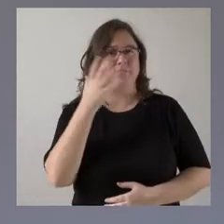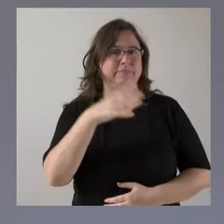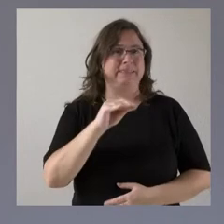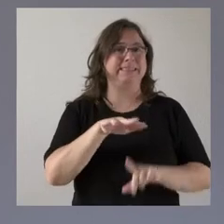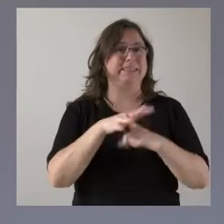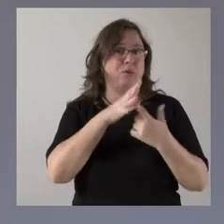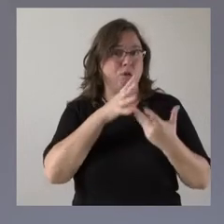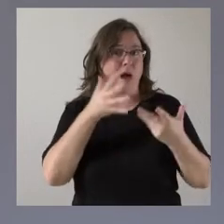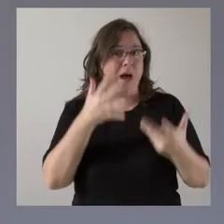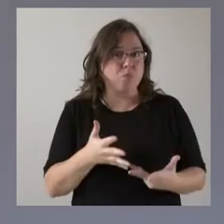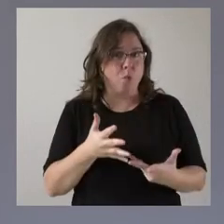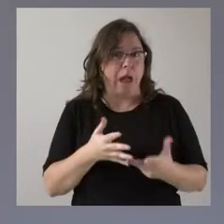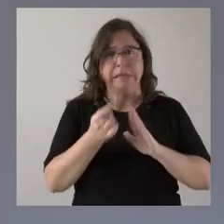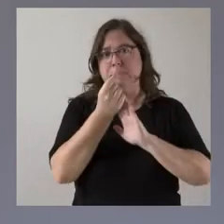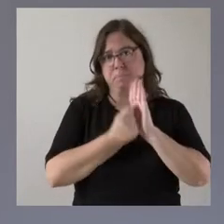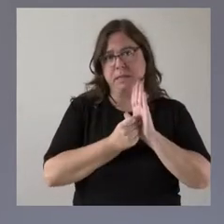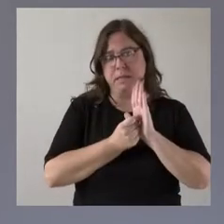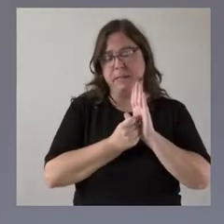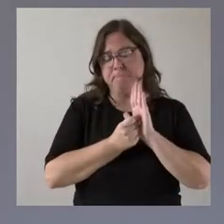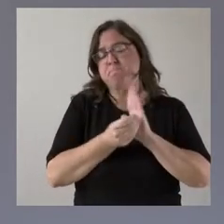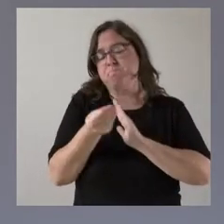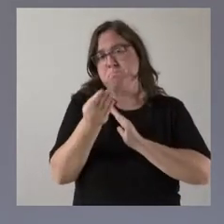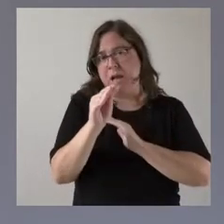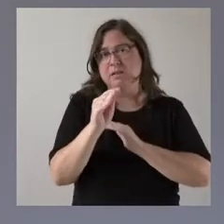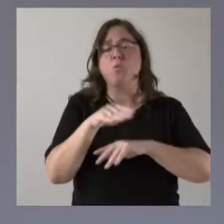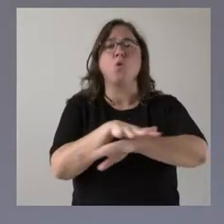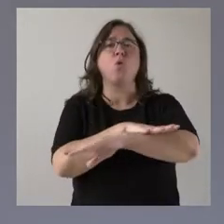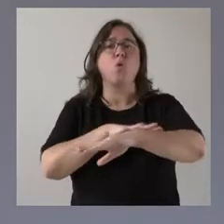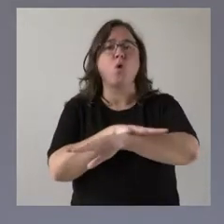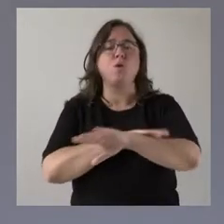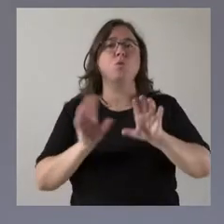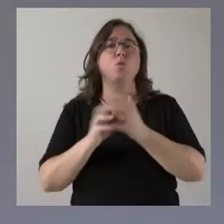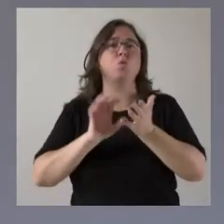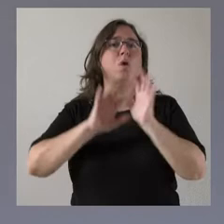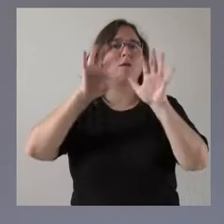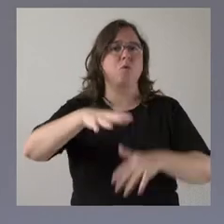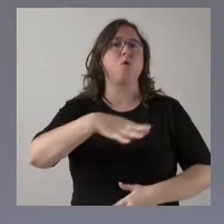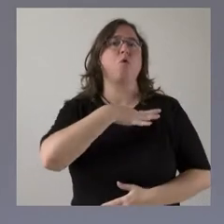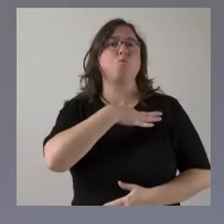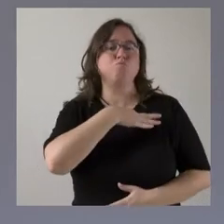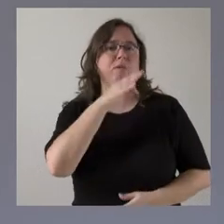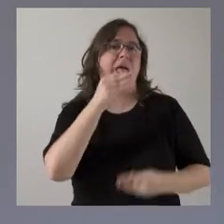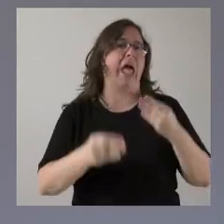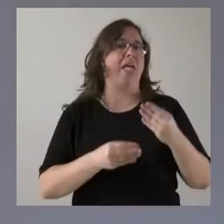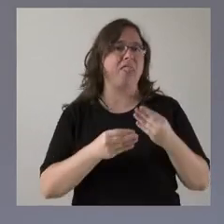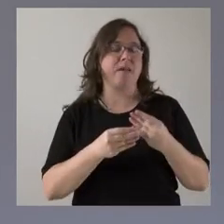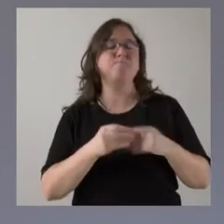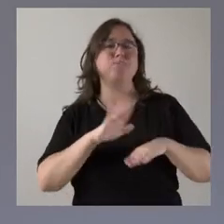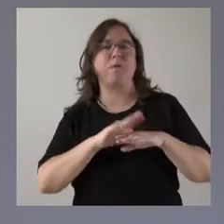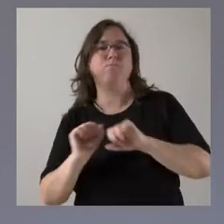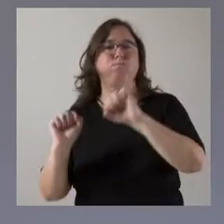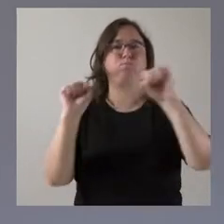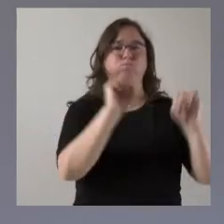actual es una medida más que desde el gobierno que desde la junta de Castilla y león se pone encima de la mesa para proteger